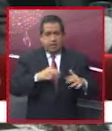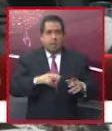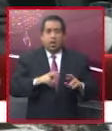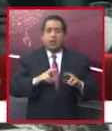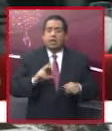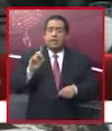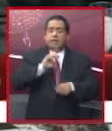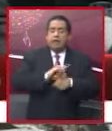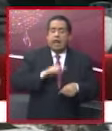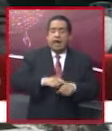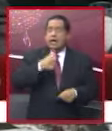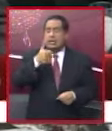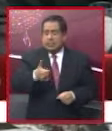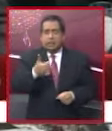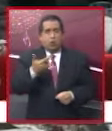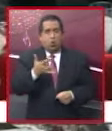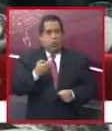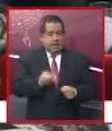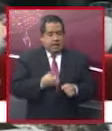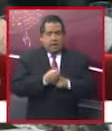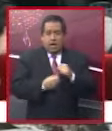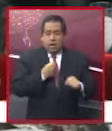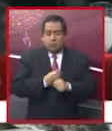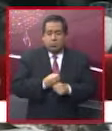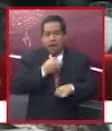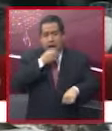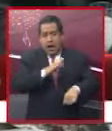partir del 6 de julio del presente año.